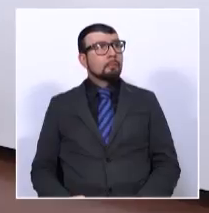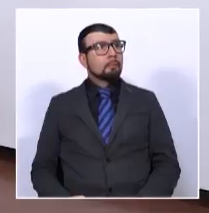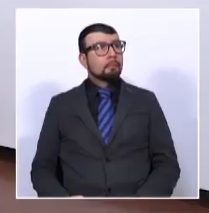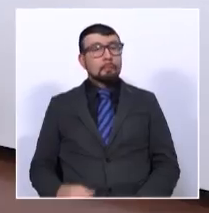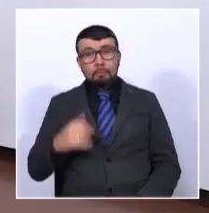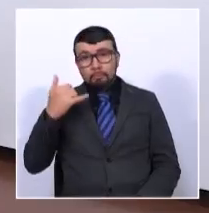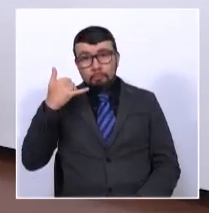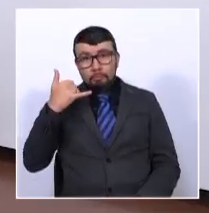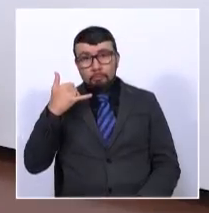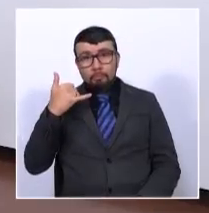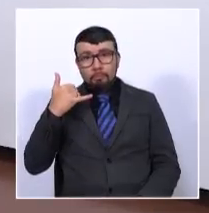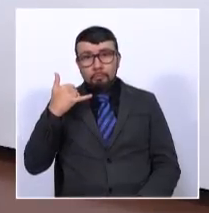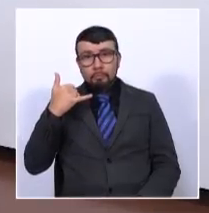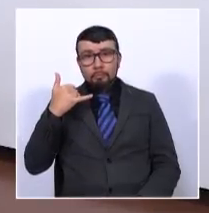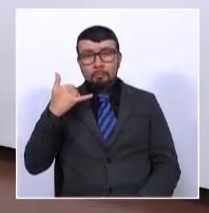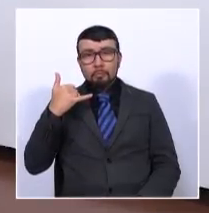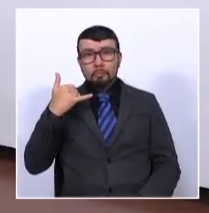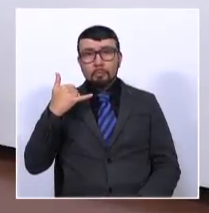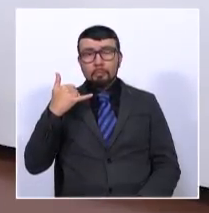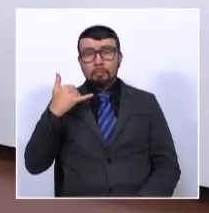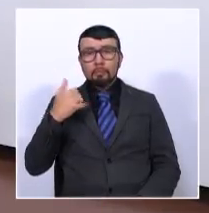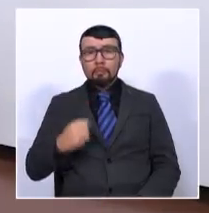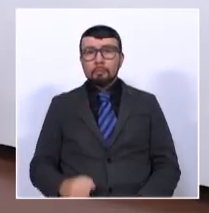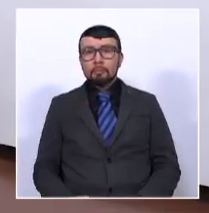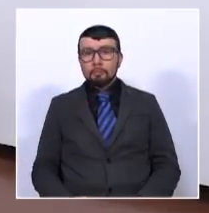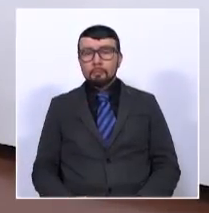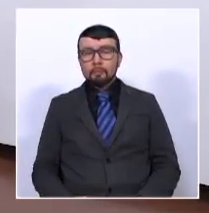¿Estamos en línea con Villa de Leyva?